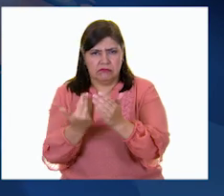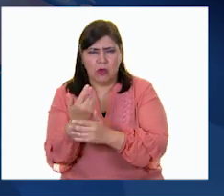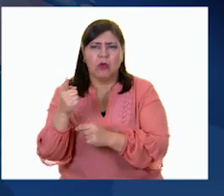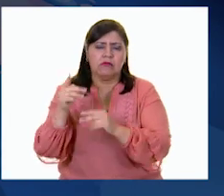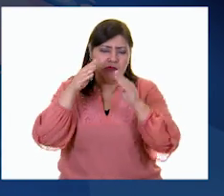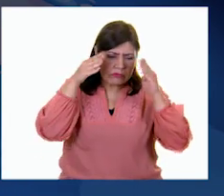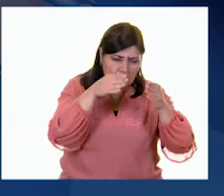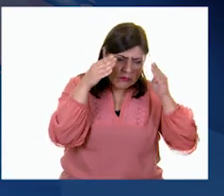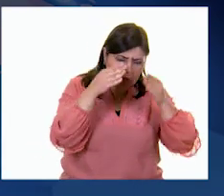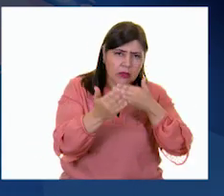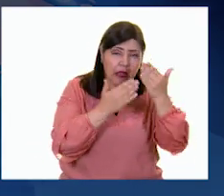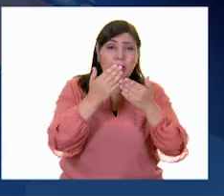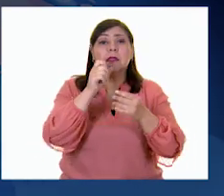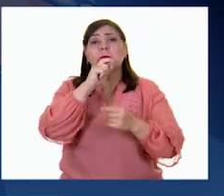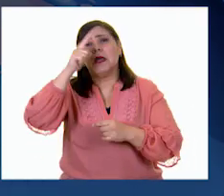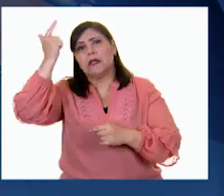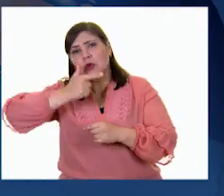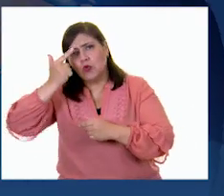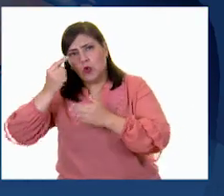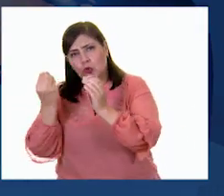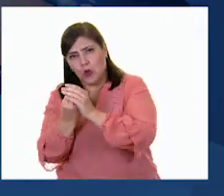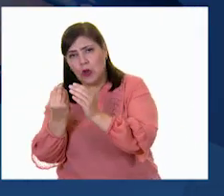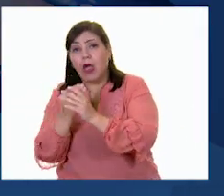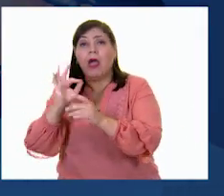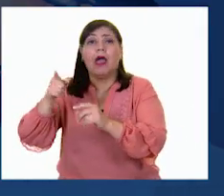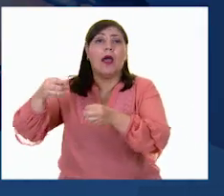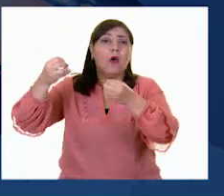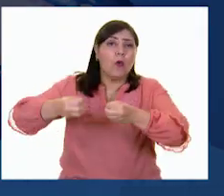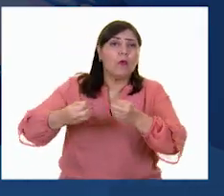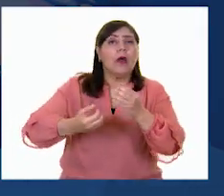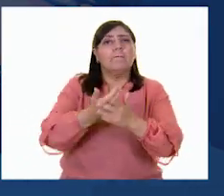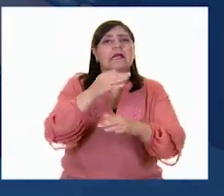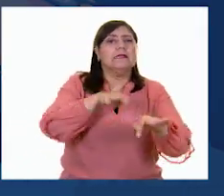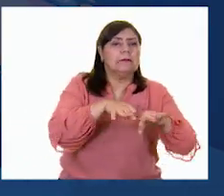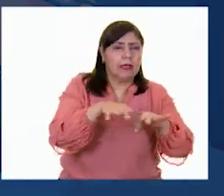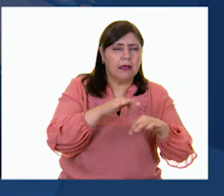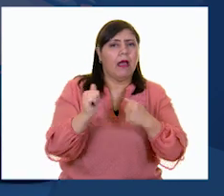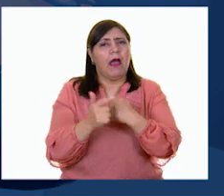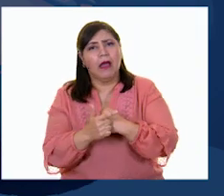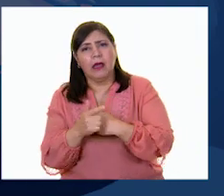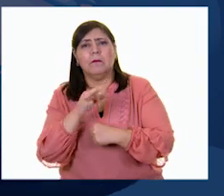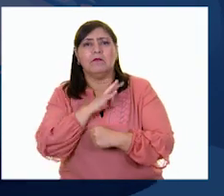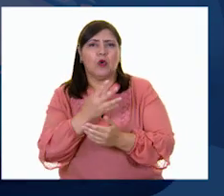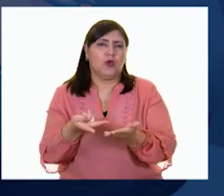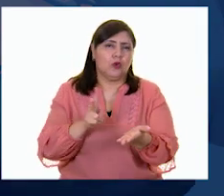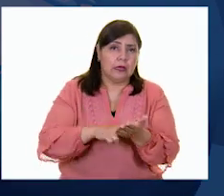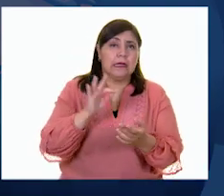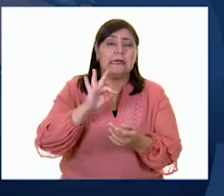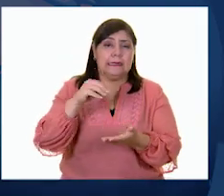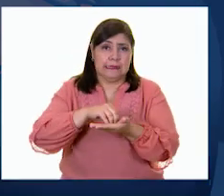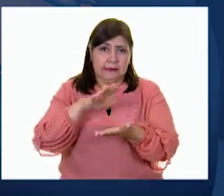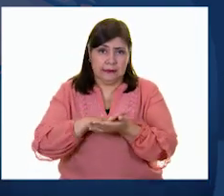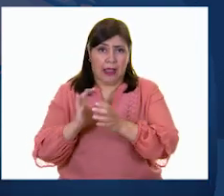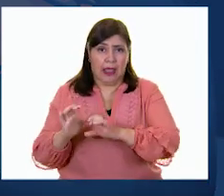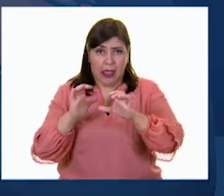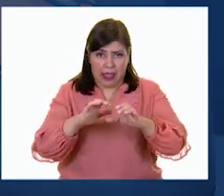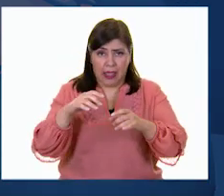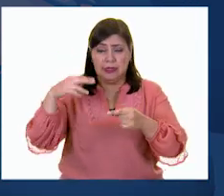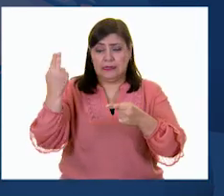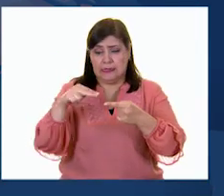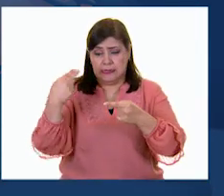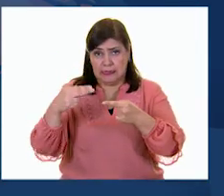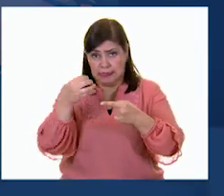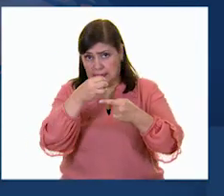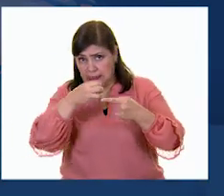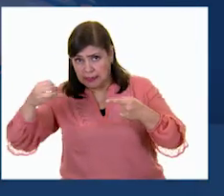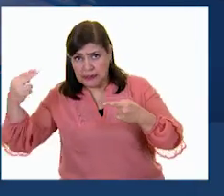estos estudios y nocturnas para los que tienen otras ocupaciones de día, por cuyo motivo para hacer la inscripción se necesita, además de su nombre,